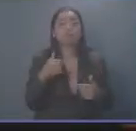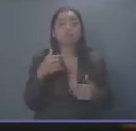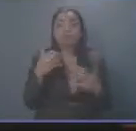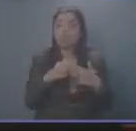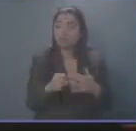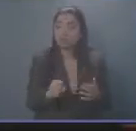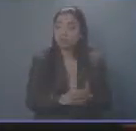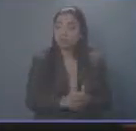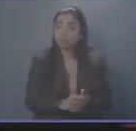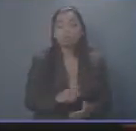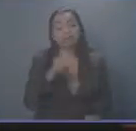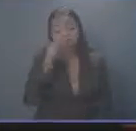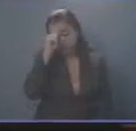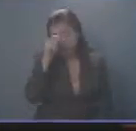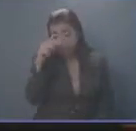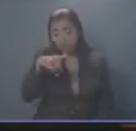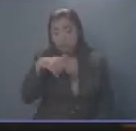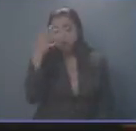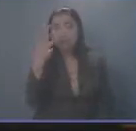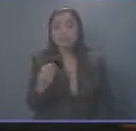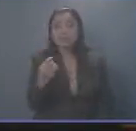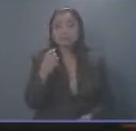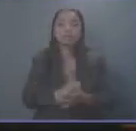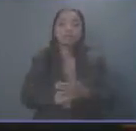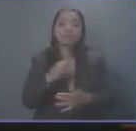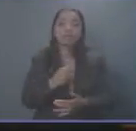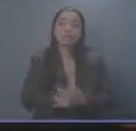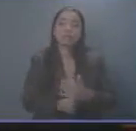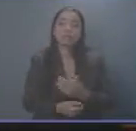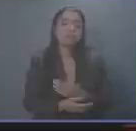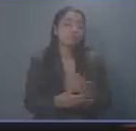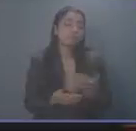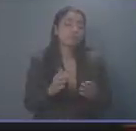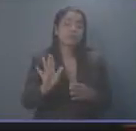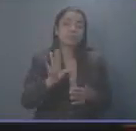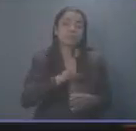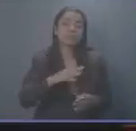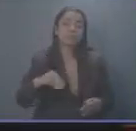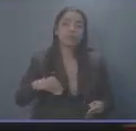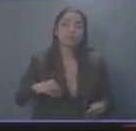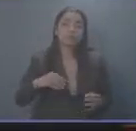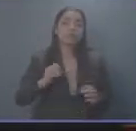asamblea que le reconoce este día el gran esfuerzo que hacen para su familia